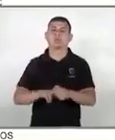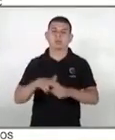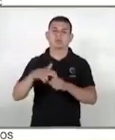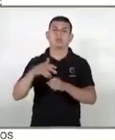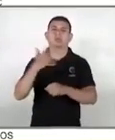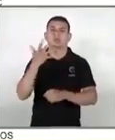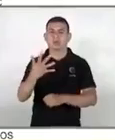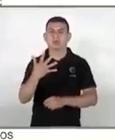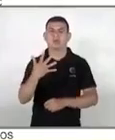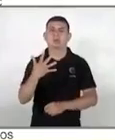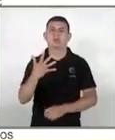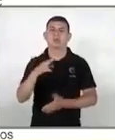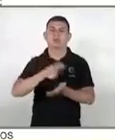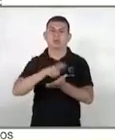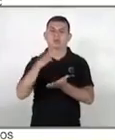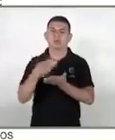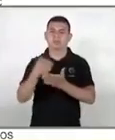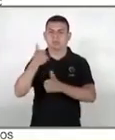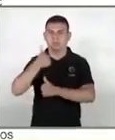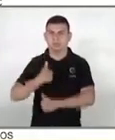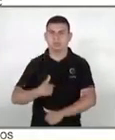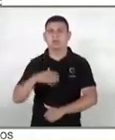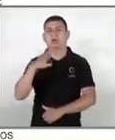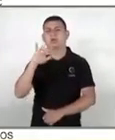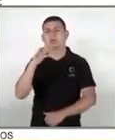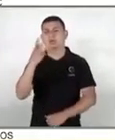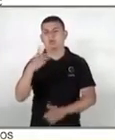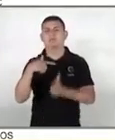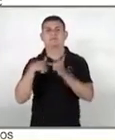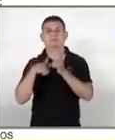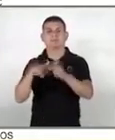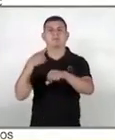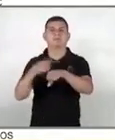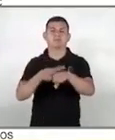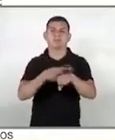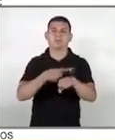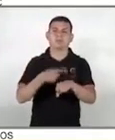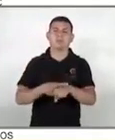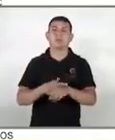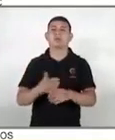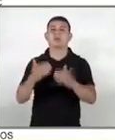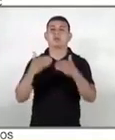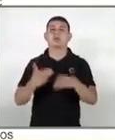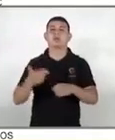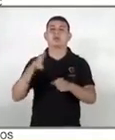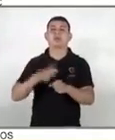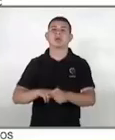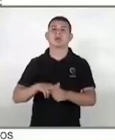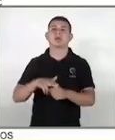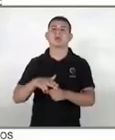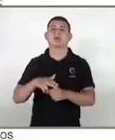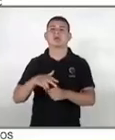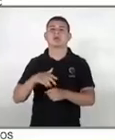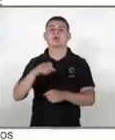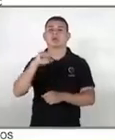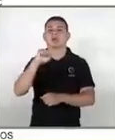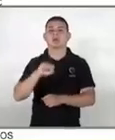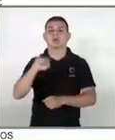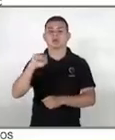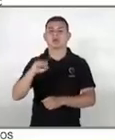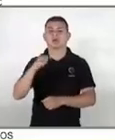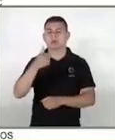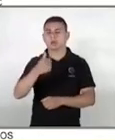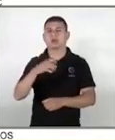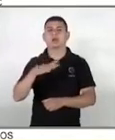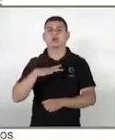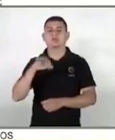número 5, Mixteca, 53 casos activos y en la jurisdicción sanitaria número 6, Sierra, 16